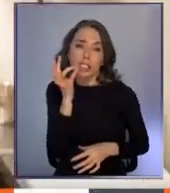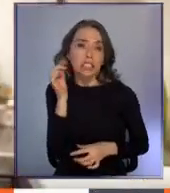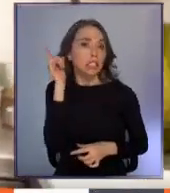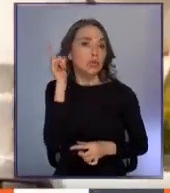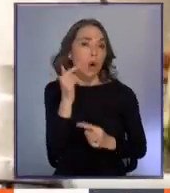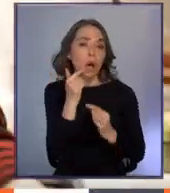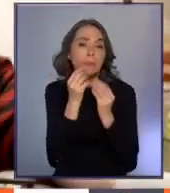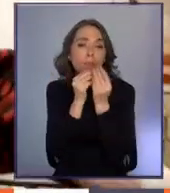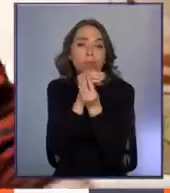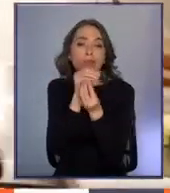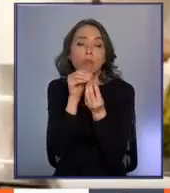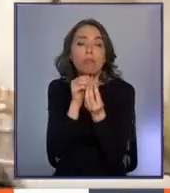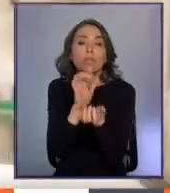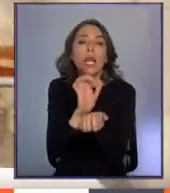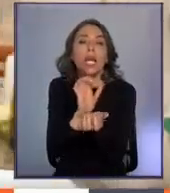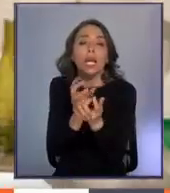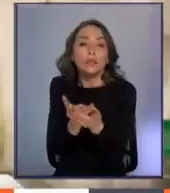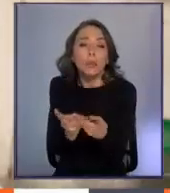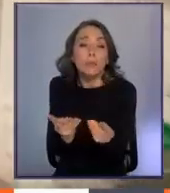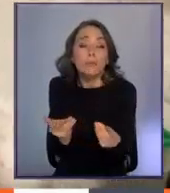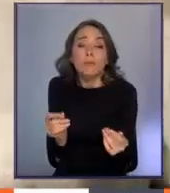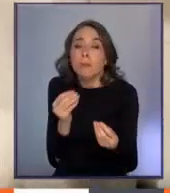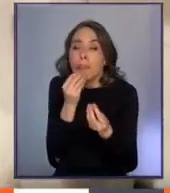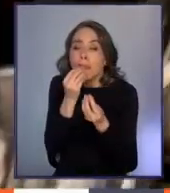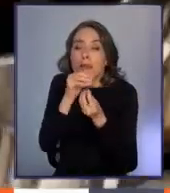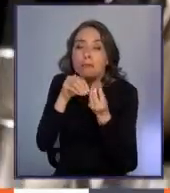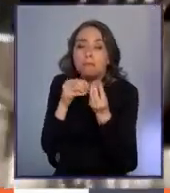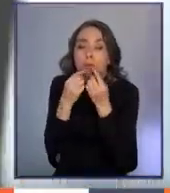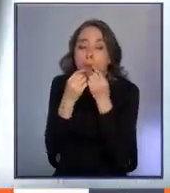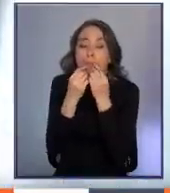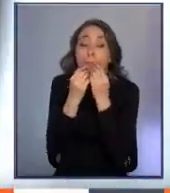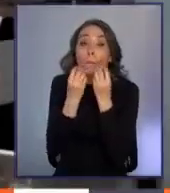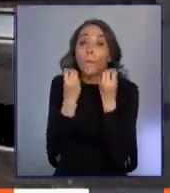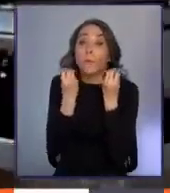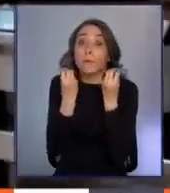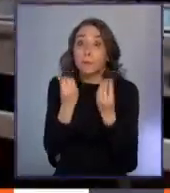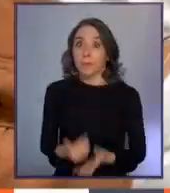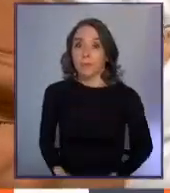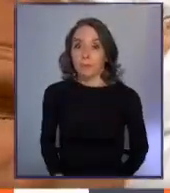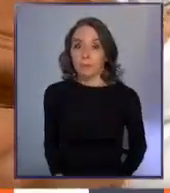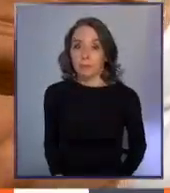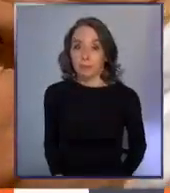en la boca con el queso fundido. Uy, es una cosa explosiva.